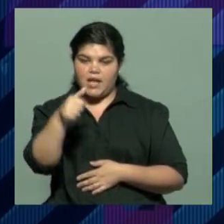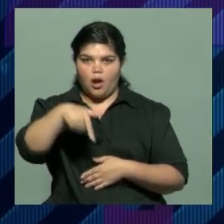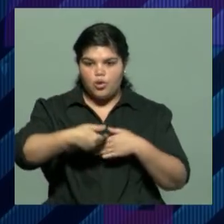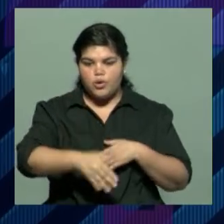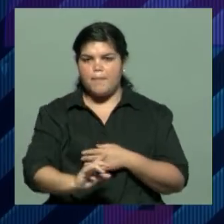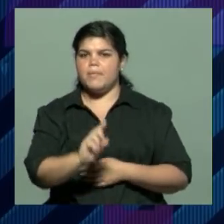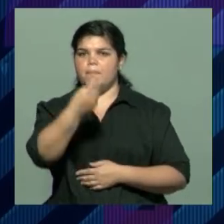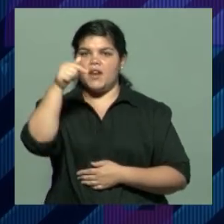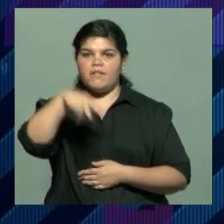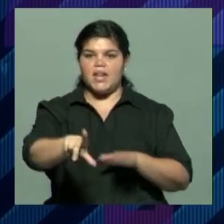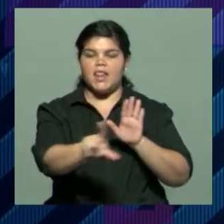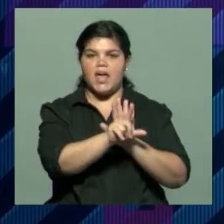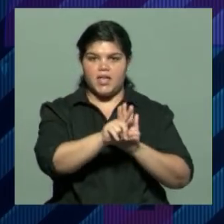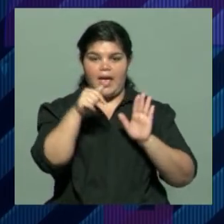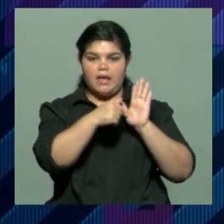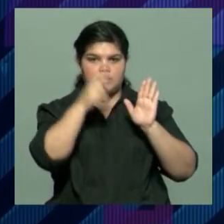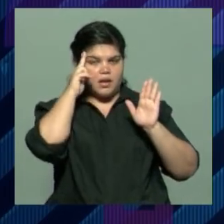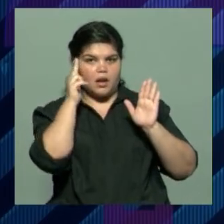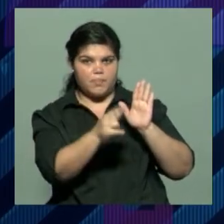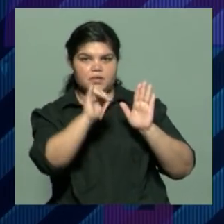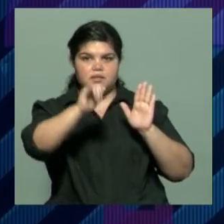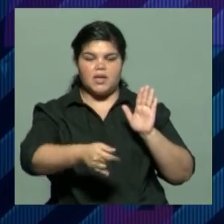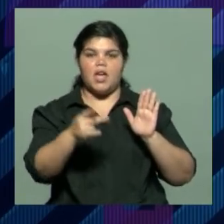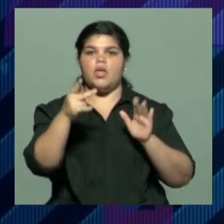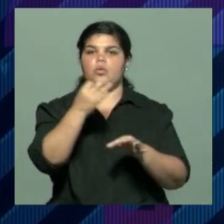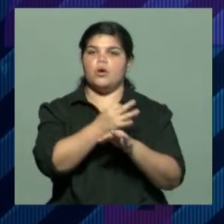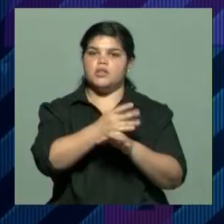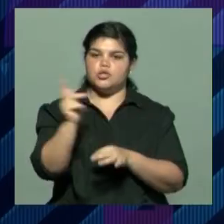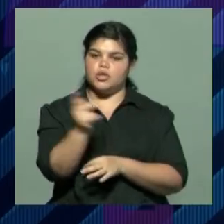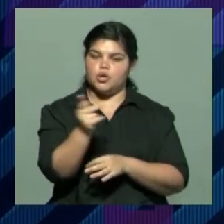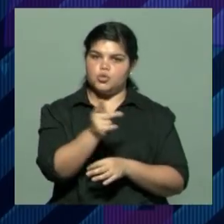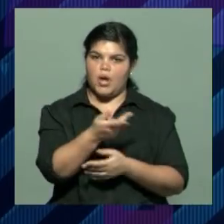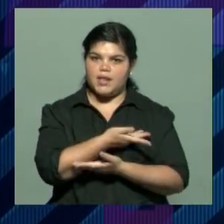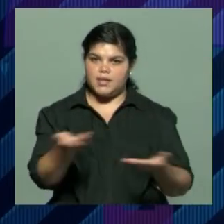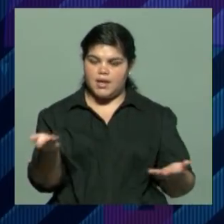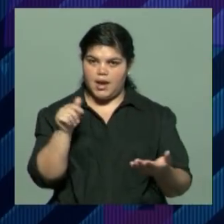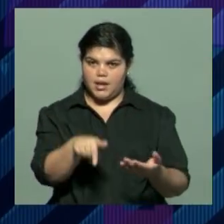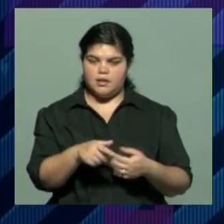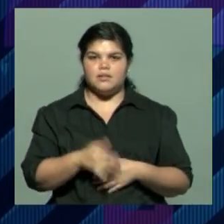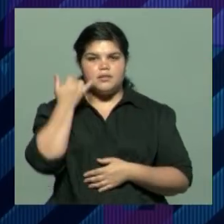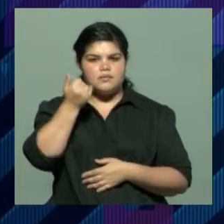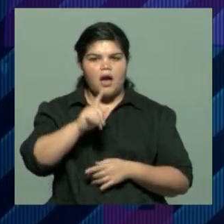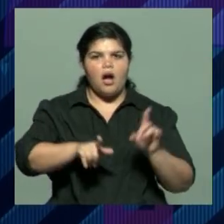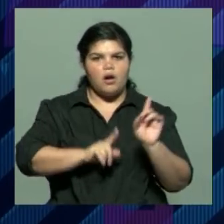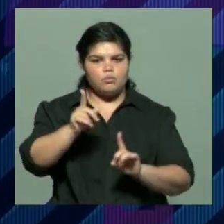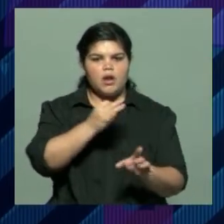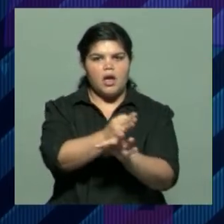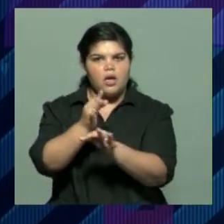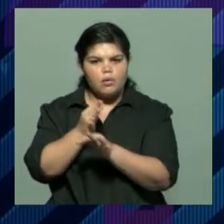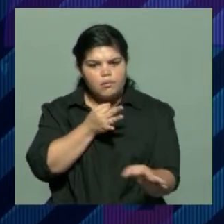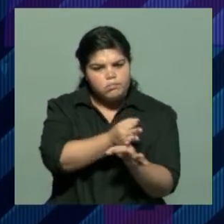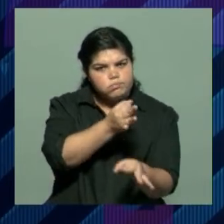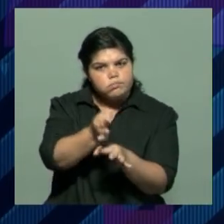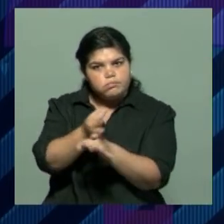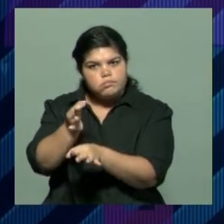de Mendoza la Ley 26.150 de Educación Sexual Integral. Si bien ya se dictaba en la mayoría de las escuelas, este